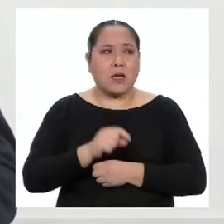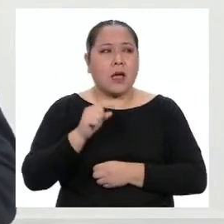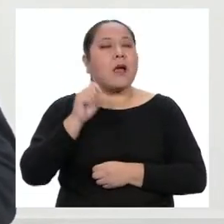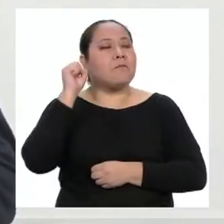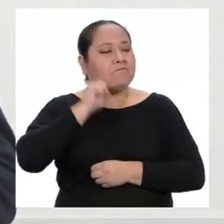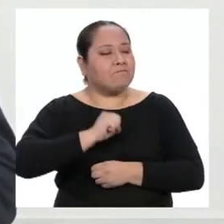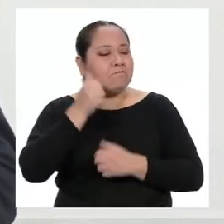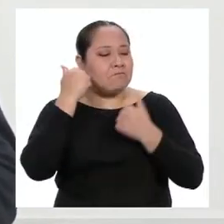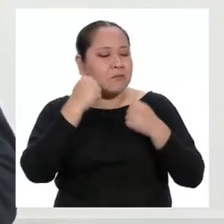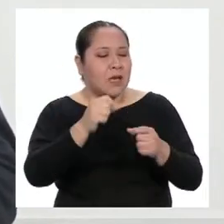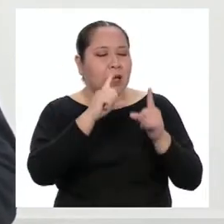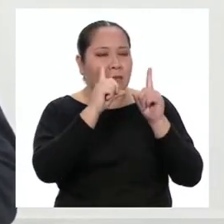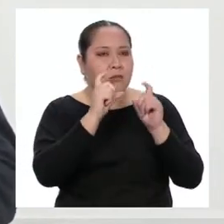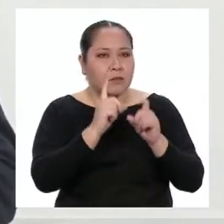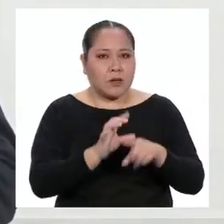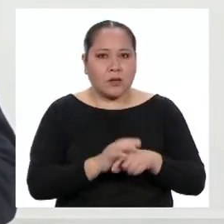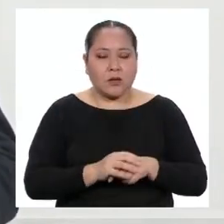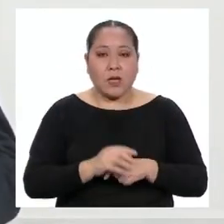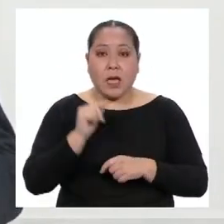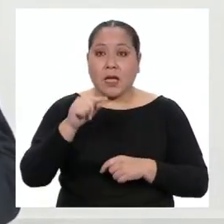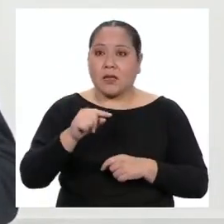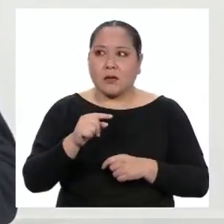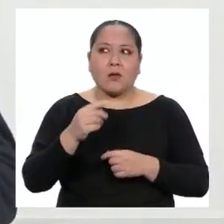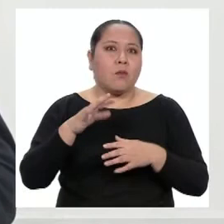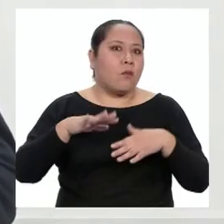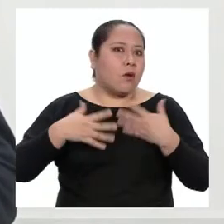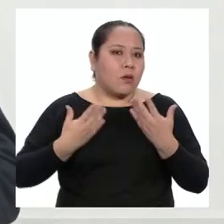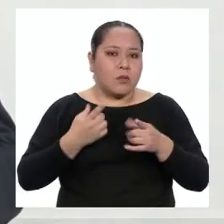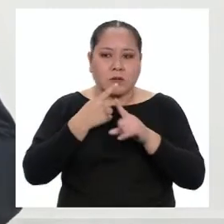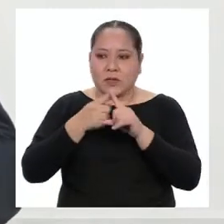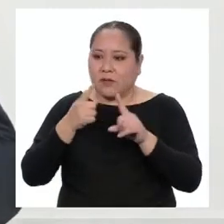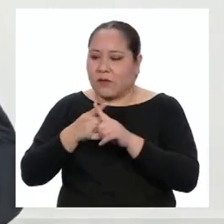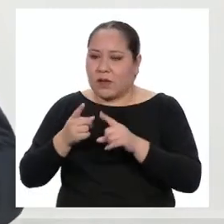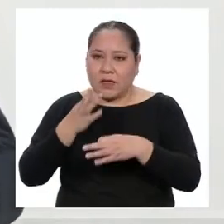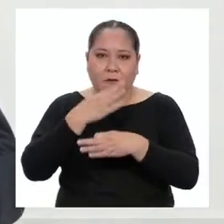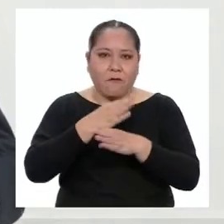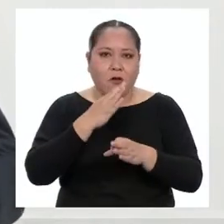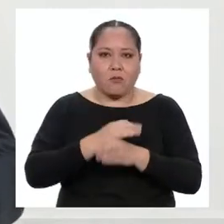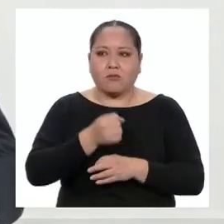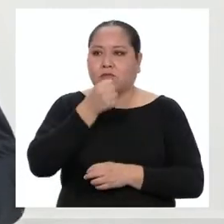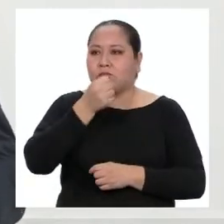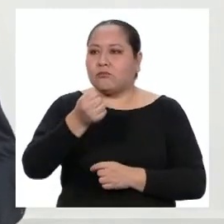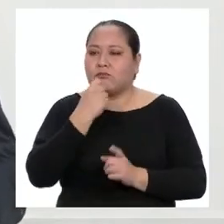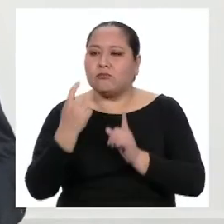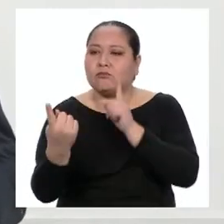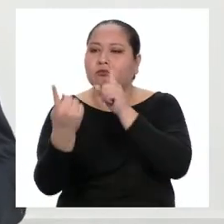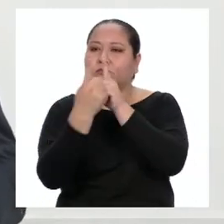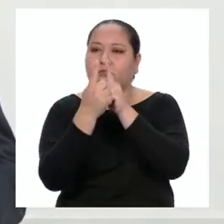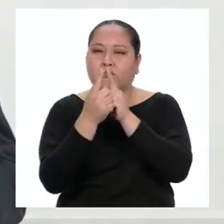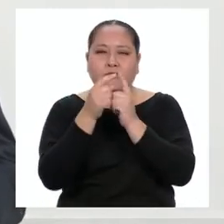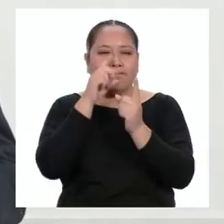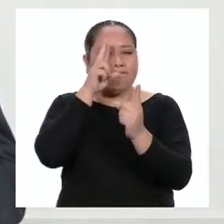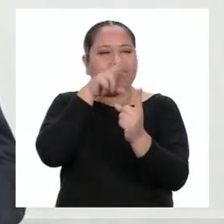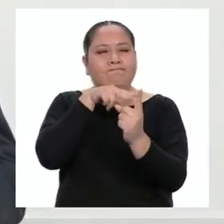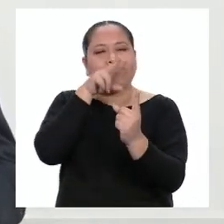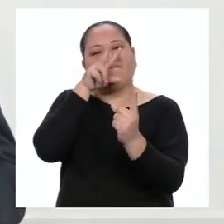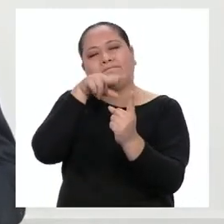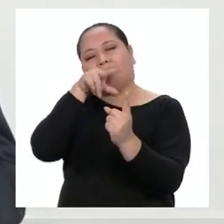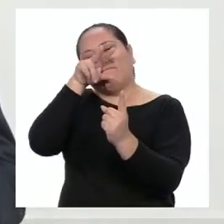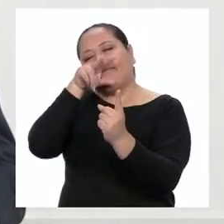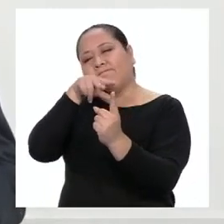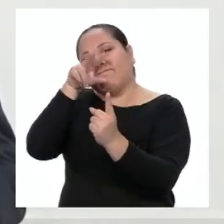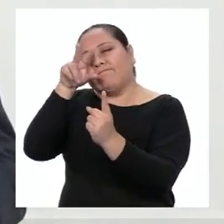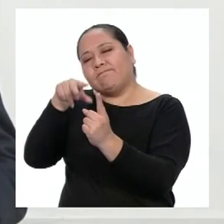no. Podemos recopilar datos con todas estas herramientas. Entrevistas directas, la observación de una situación